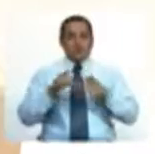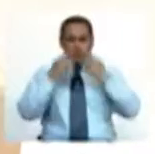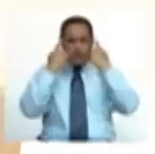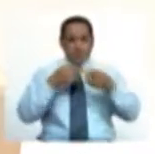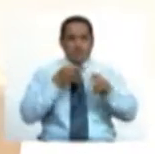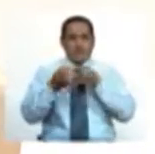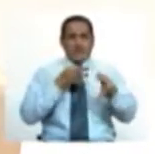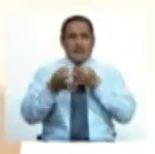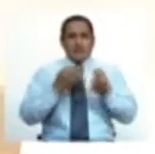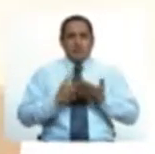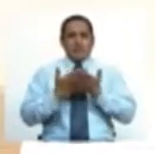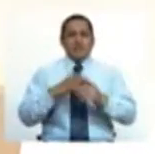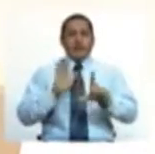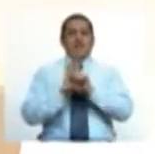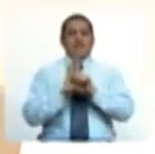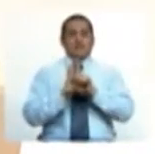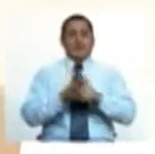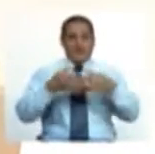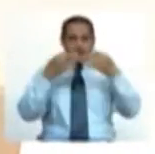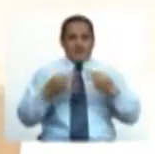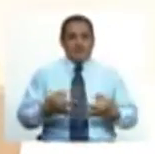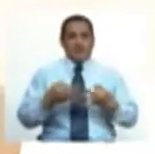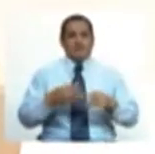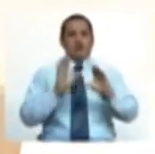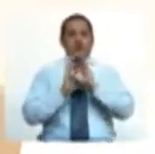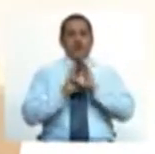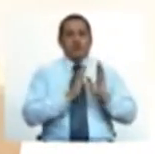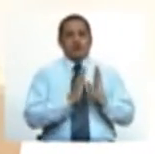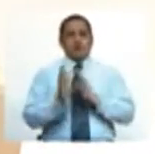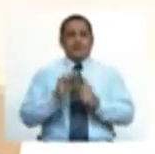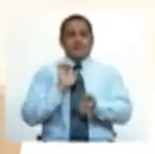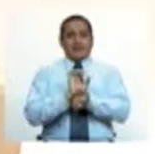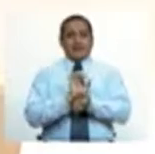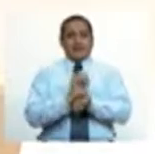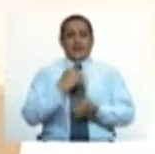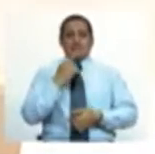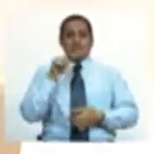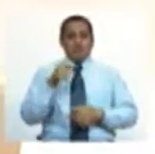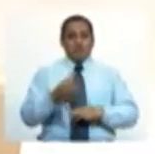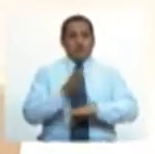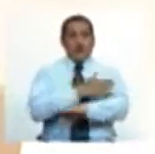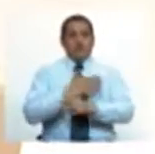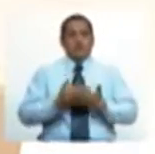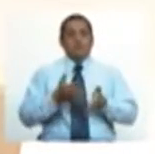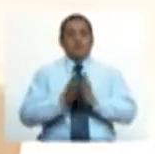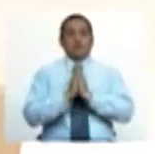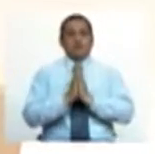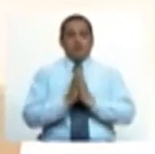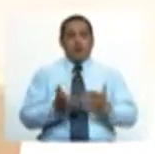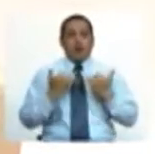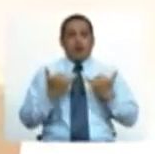una interpretación al pie de la letra, ¿no?, literal del Código Procesal Penal, estaríamos ante la